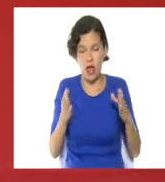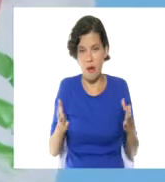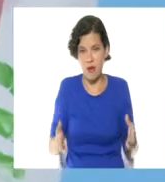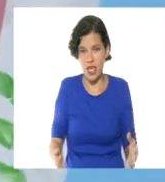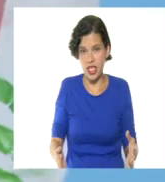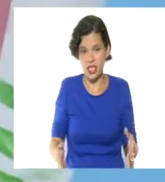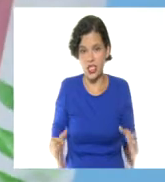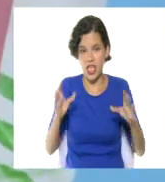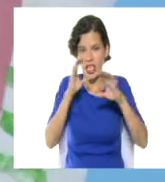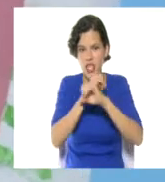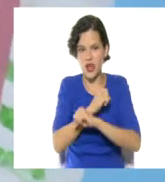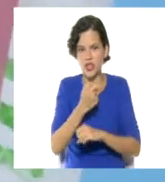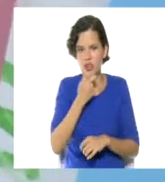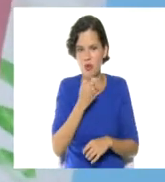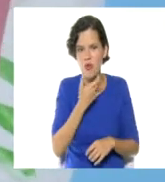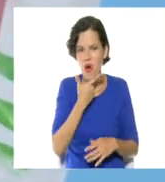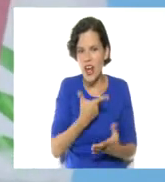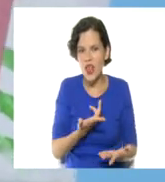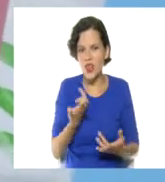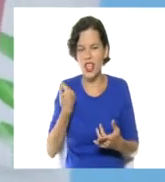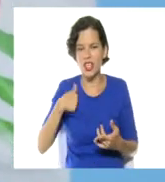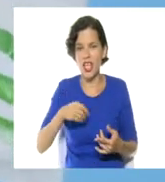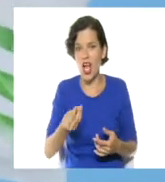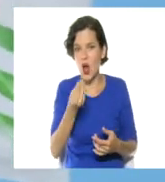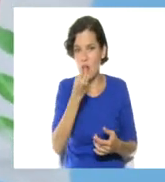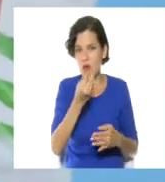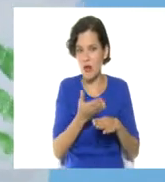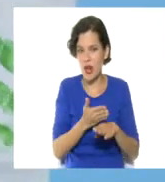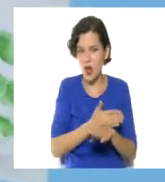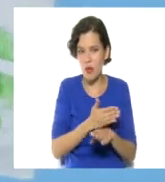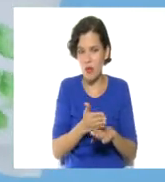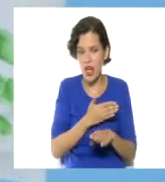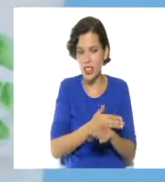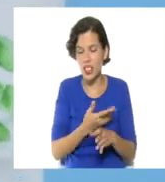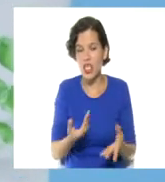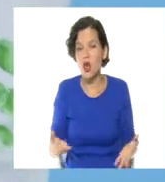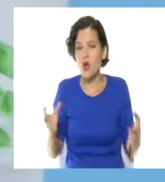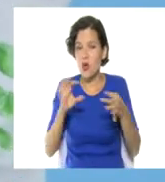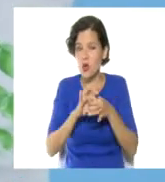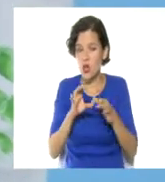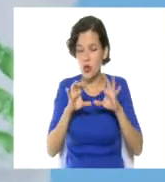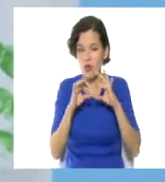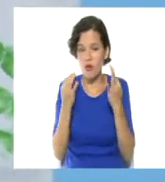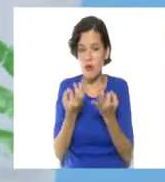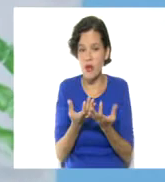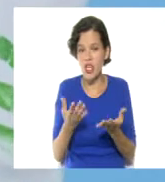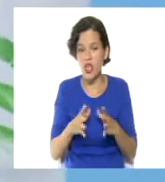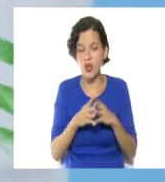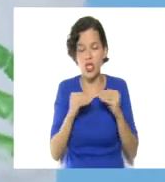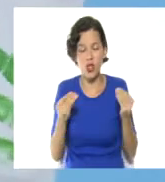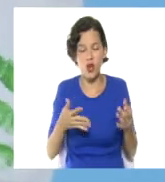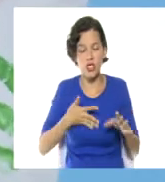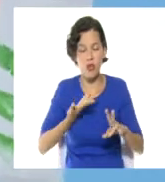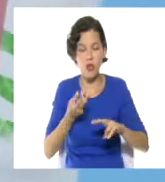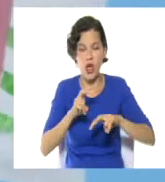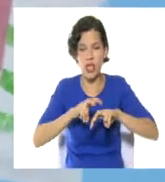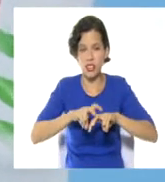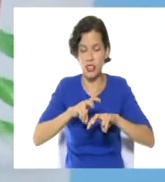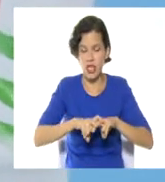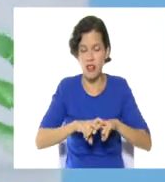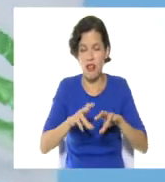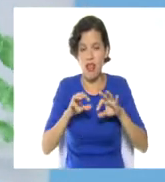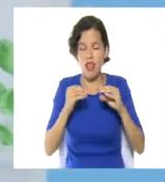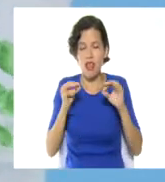Nochebuena donde tenga comida para compartir, donde estén sus familiares y donde todos se puedan sentar